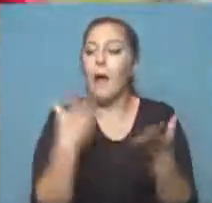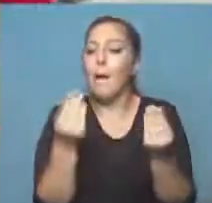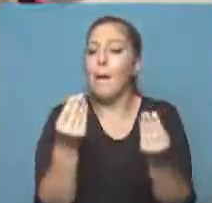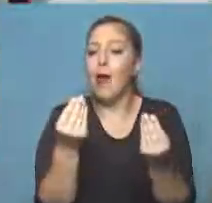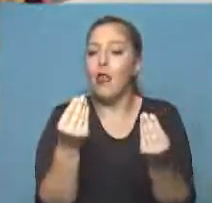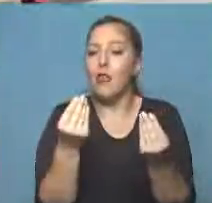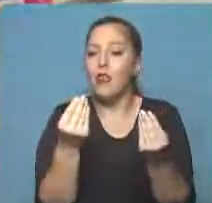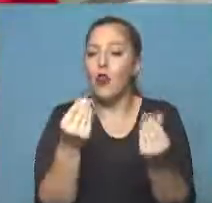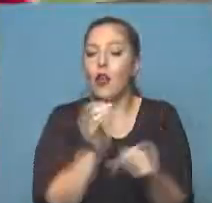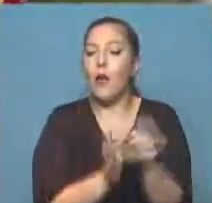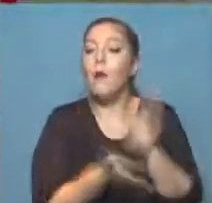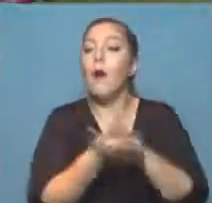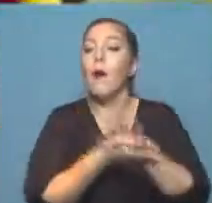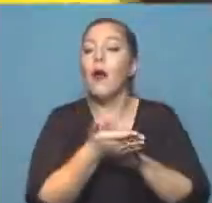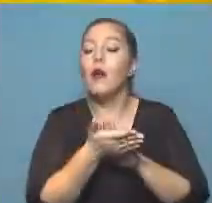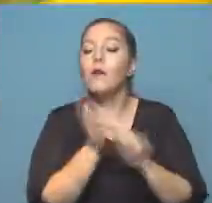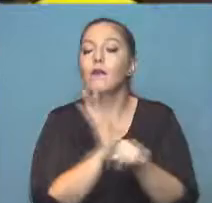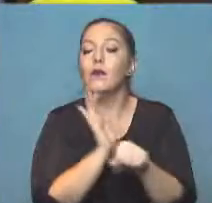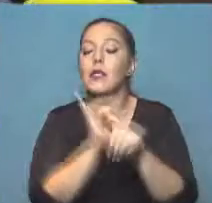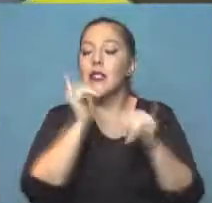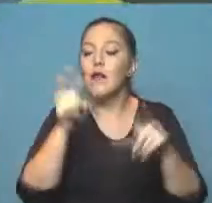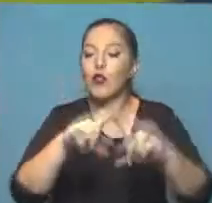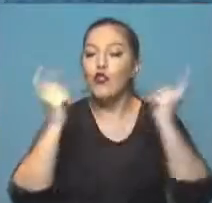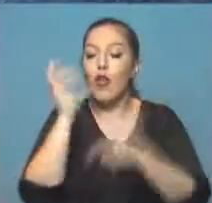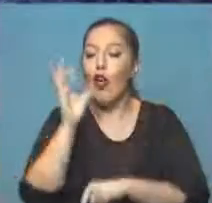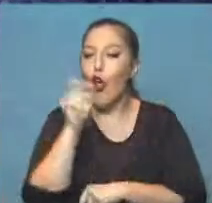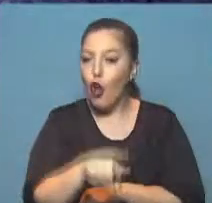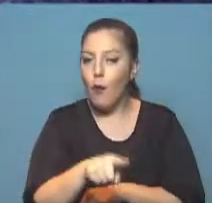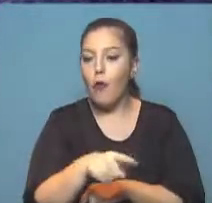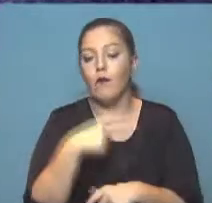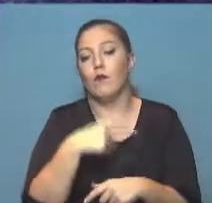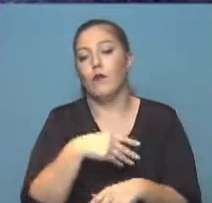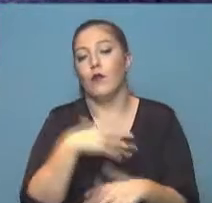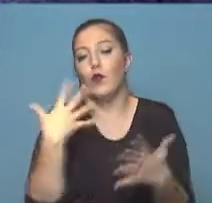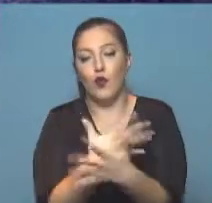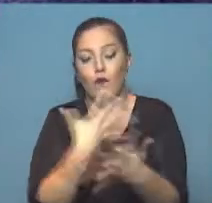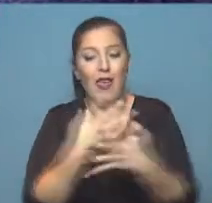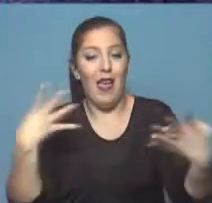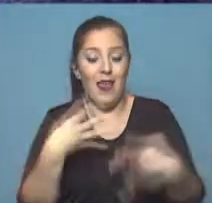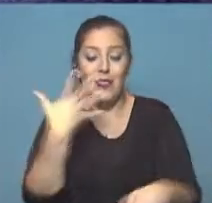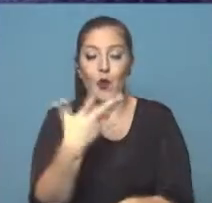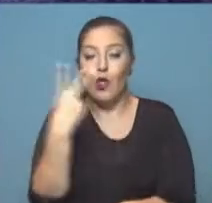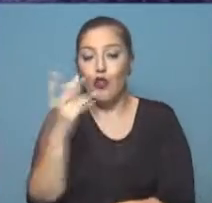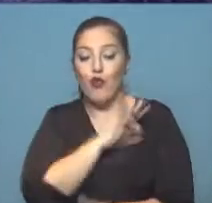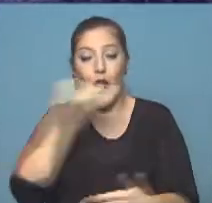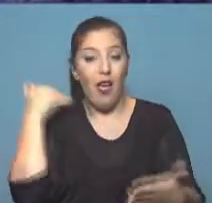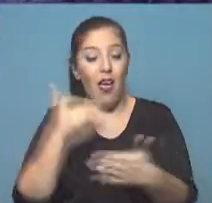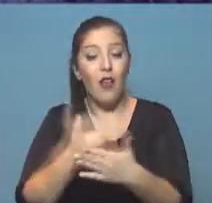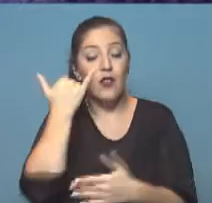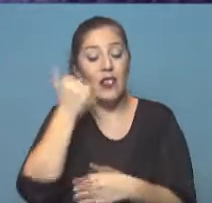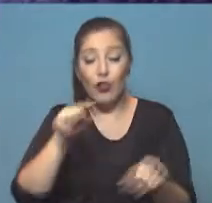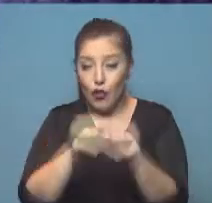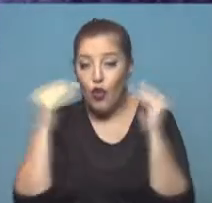que evidentemente encontraron eco en la sociedad colombiana, víctima de una guerra que lleva 52 años y que ha dejado más